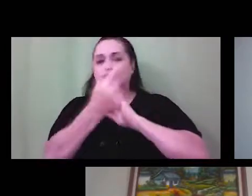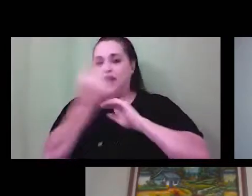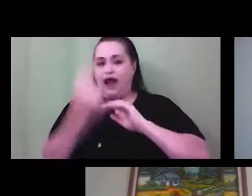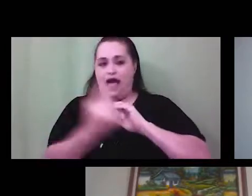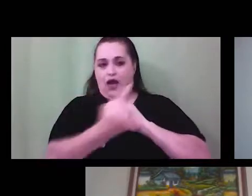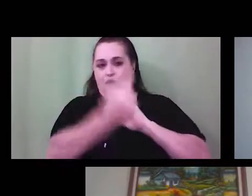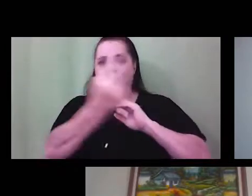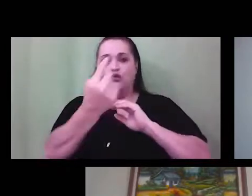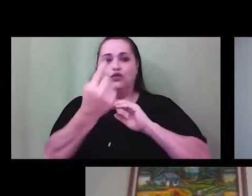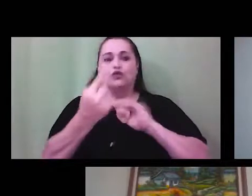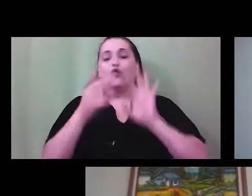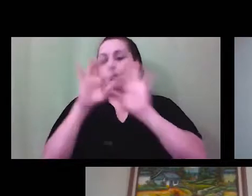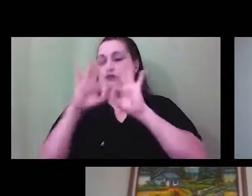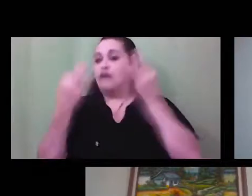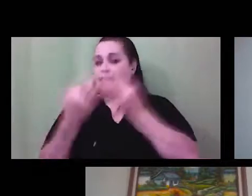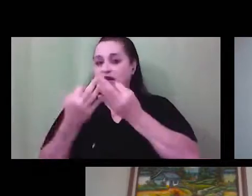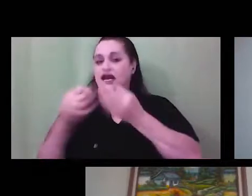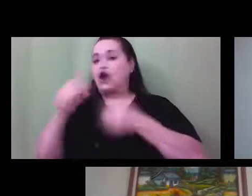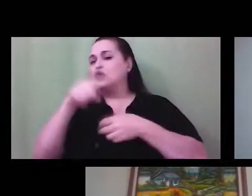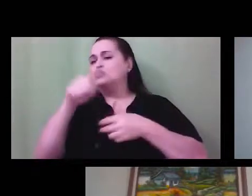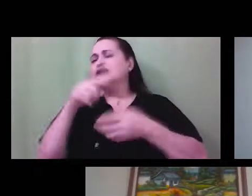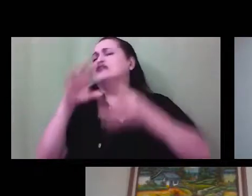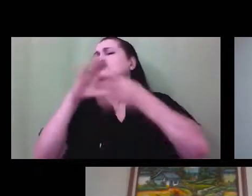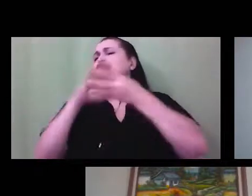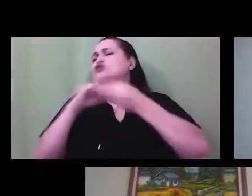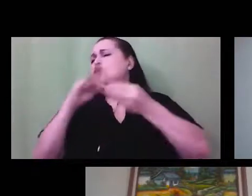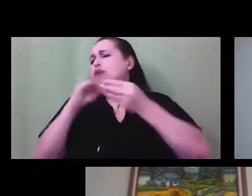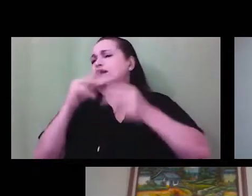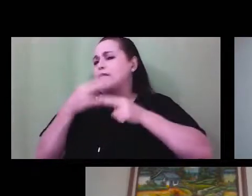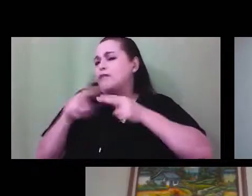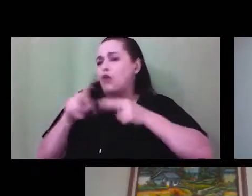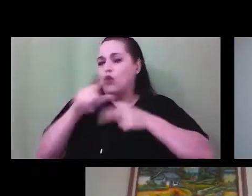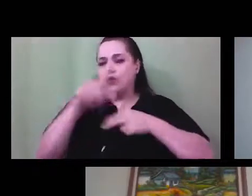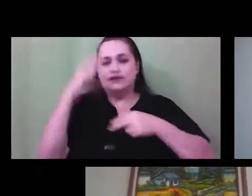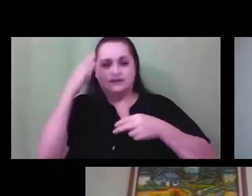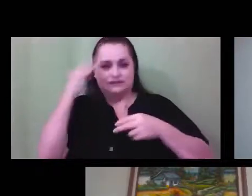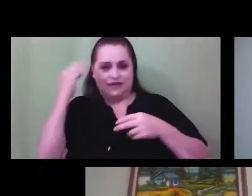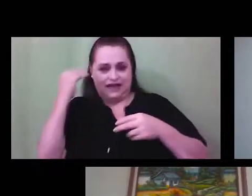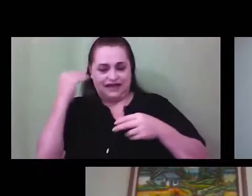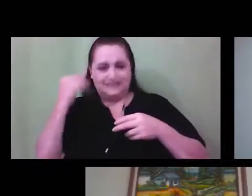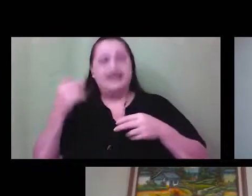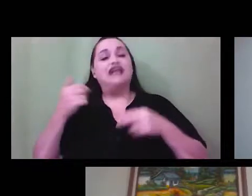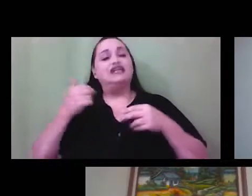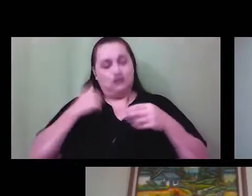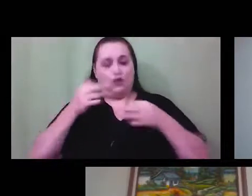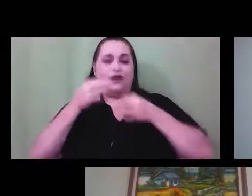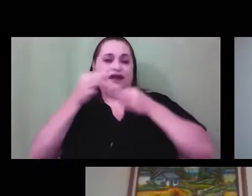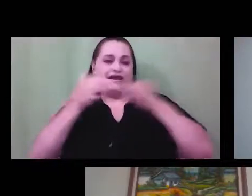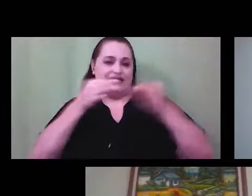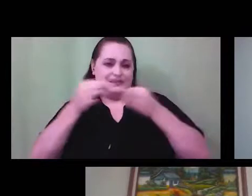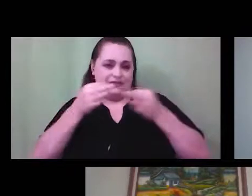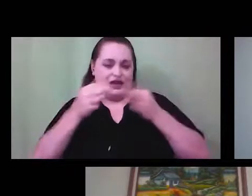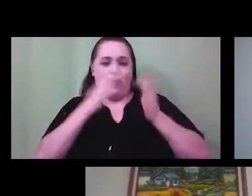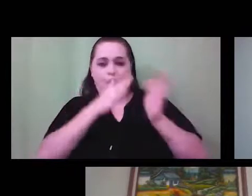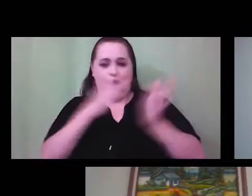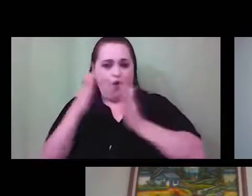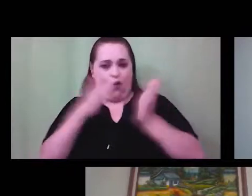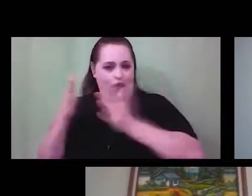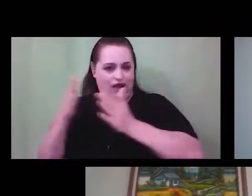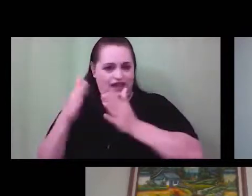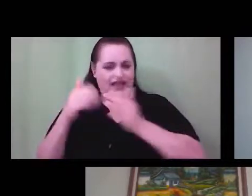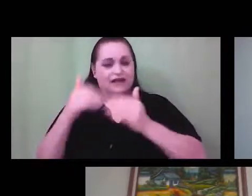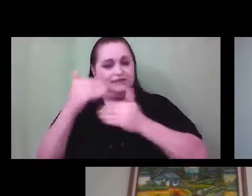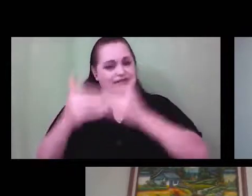de ustedes como familia para que nos cuenten un poquitito su experiencia y yo voy a indicar el orden en que